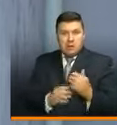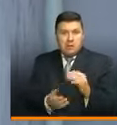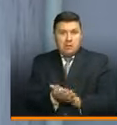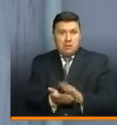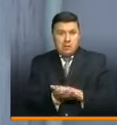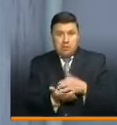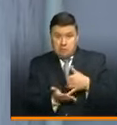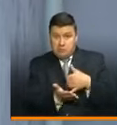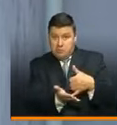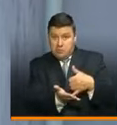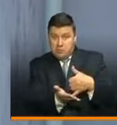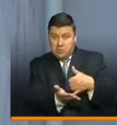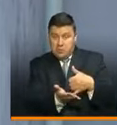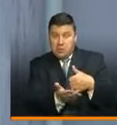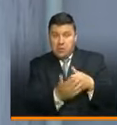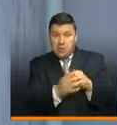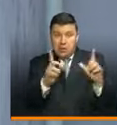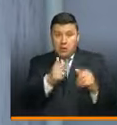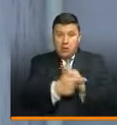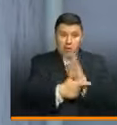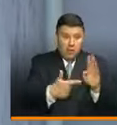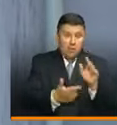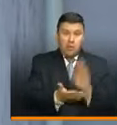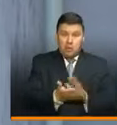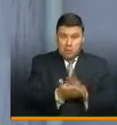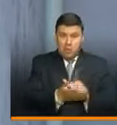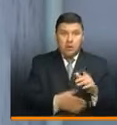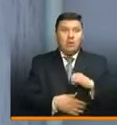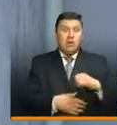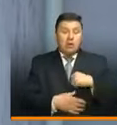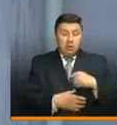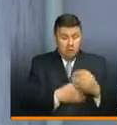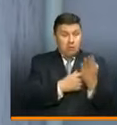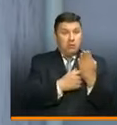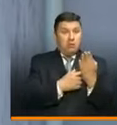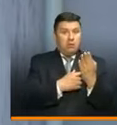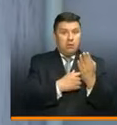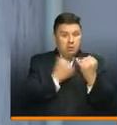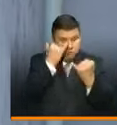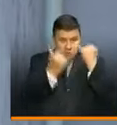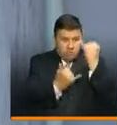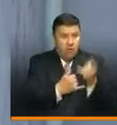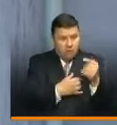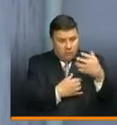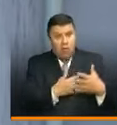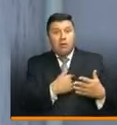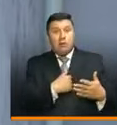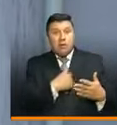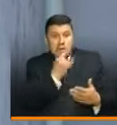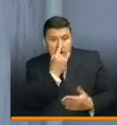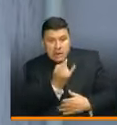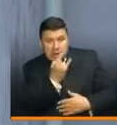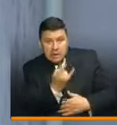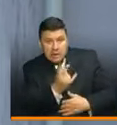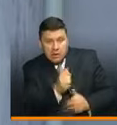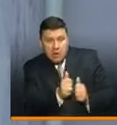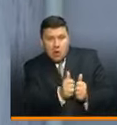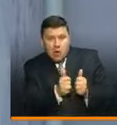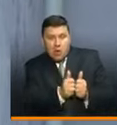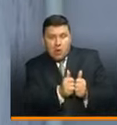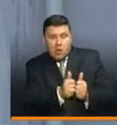premiados y los que van a ir apareciendo en la página web también porque cedan sus derechos. Inversores y demás nos han dicho que tienen interés en